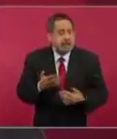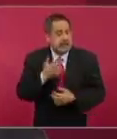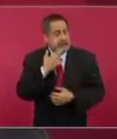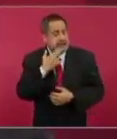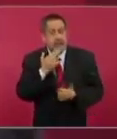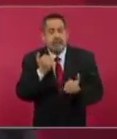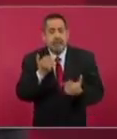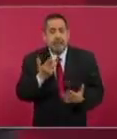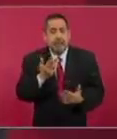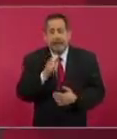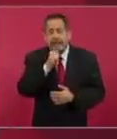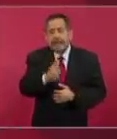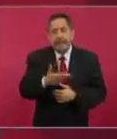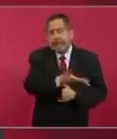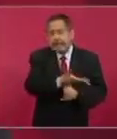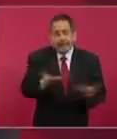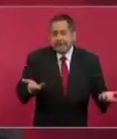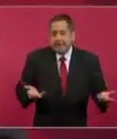Es que